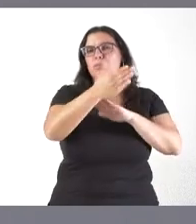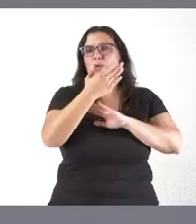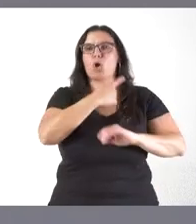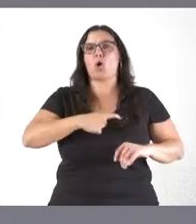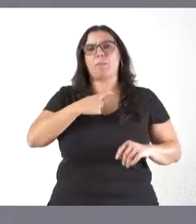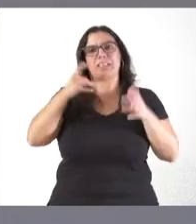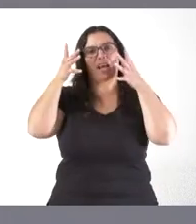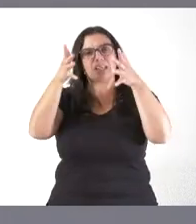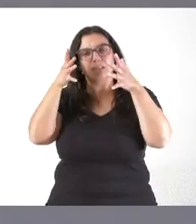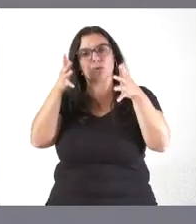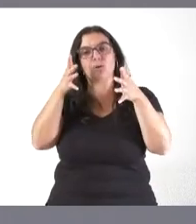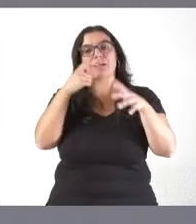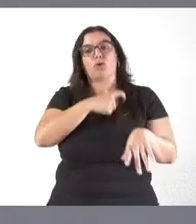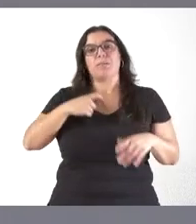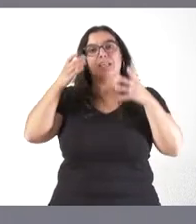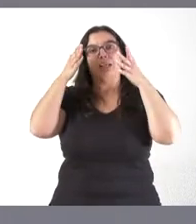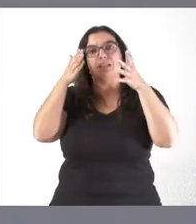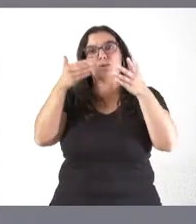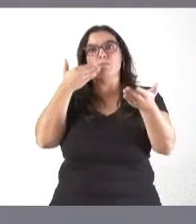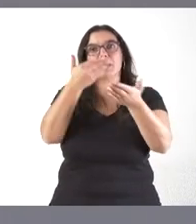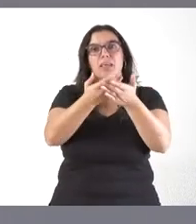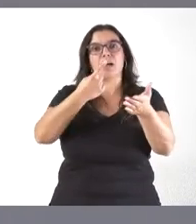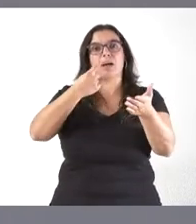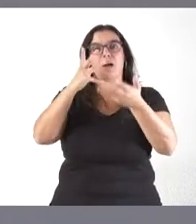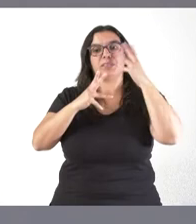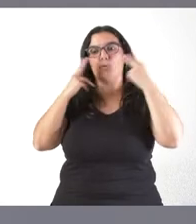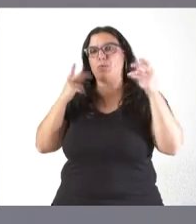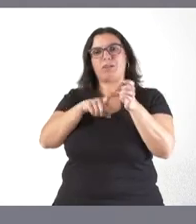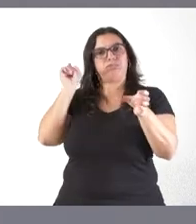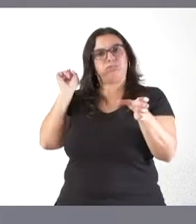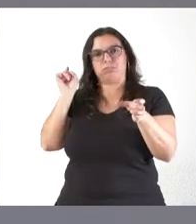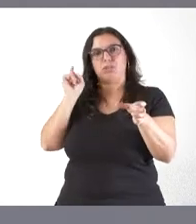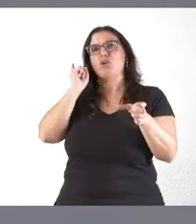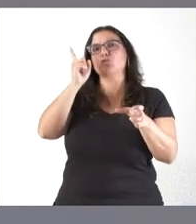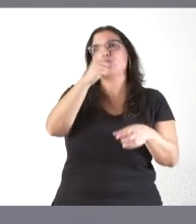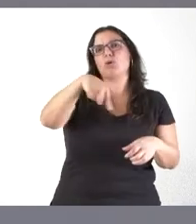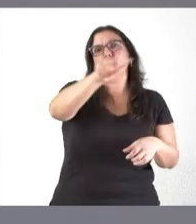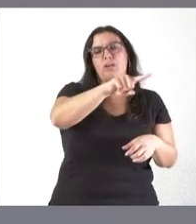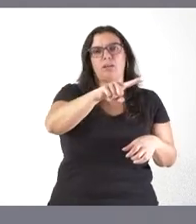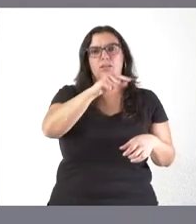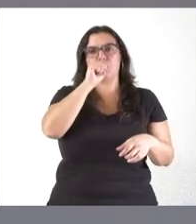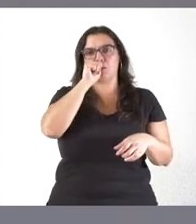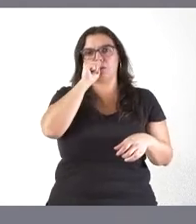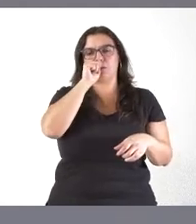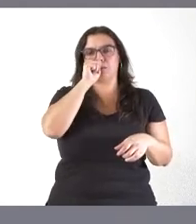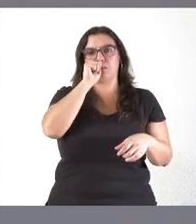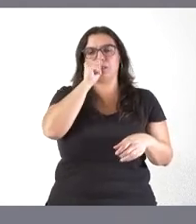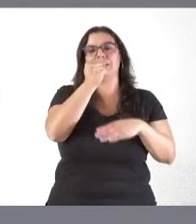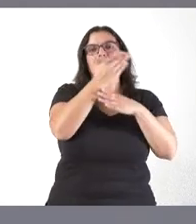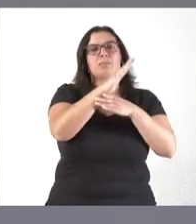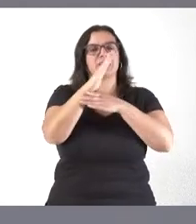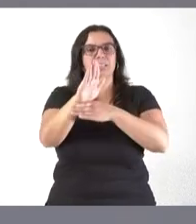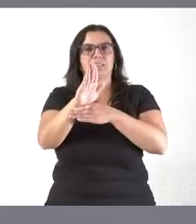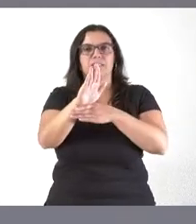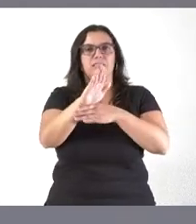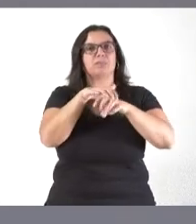comité asesor y que en el comité asesor pedían que no estuviéramos incorporadas las administraciones públicas y no exclusivamente comenzó el asesor incorporado por los representantes